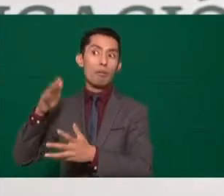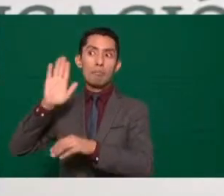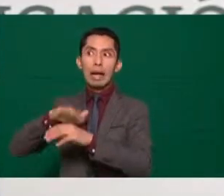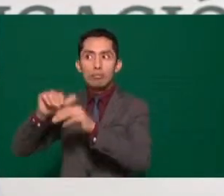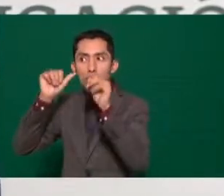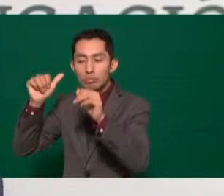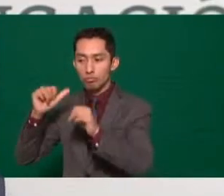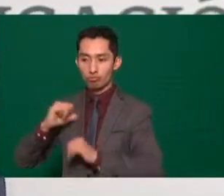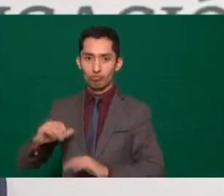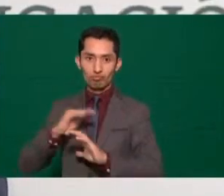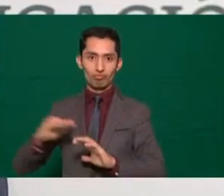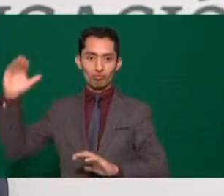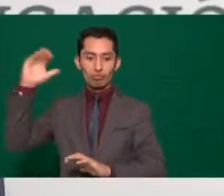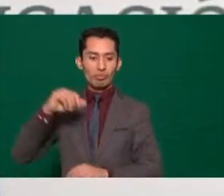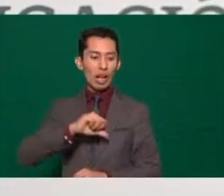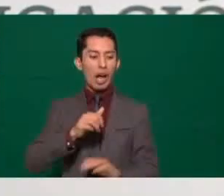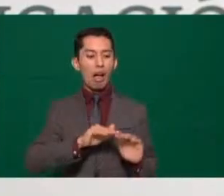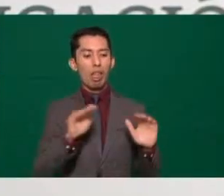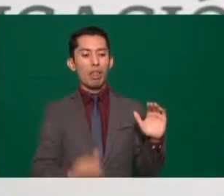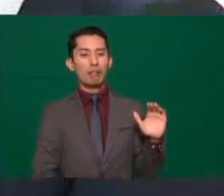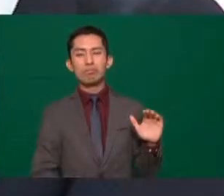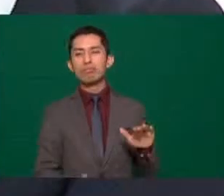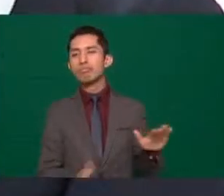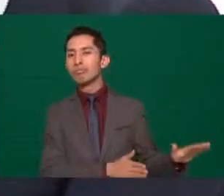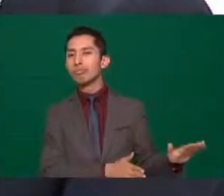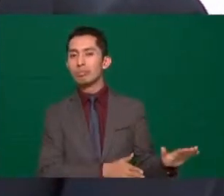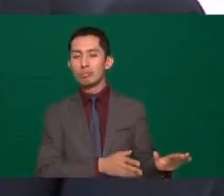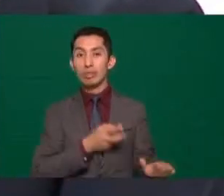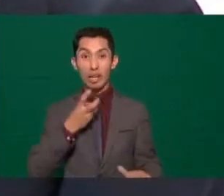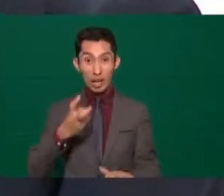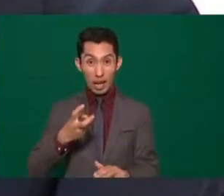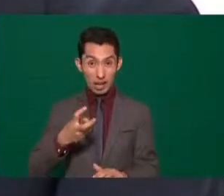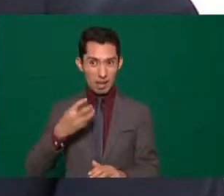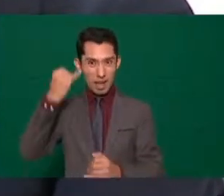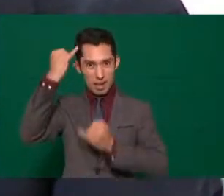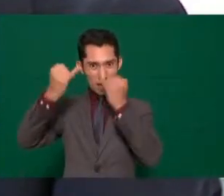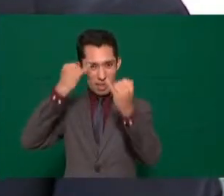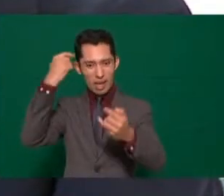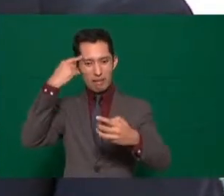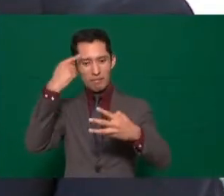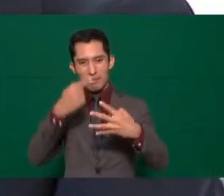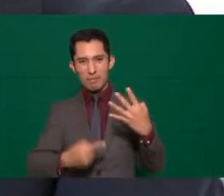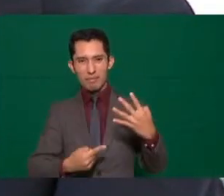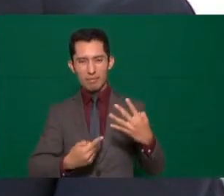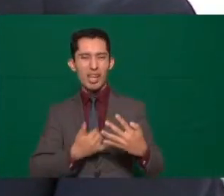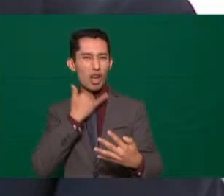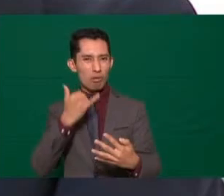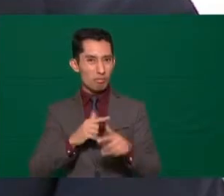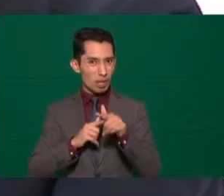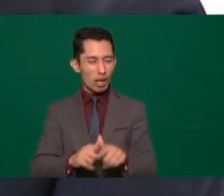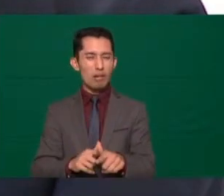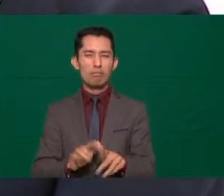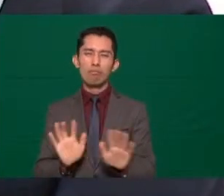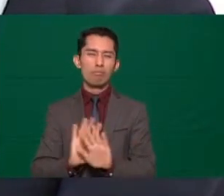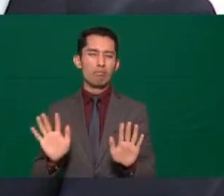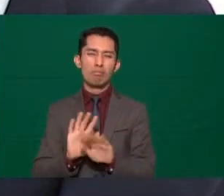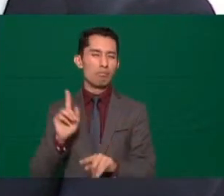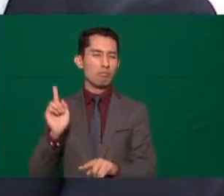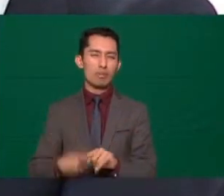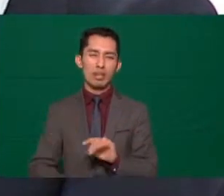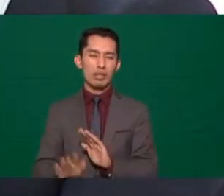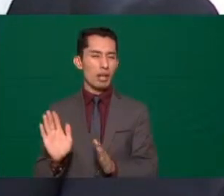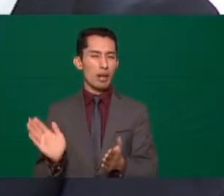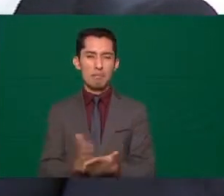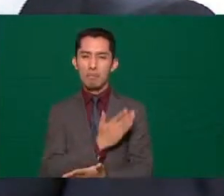seguir con esas concepciones. Me acuerdo mucho de